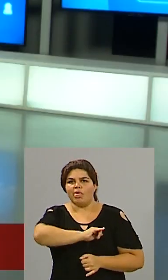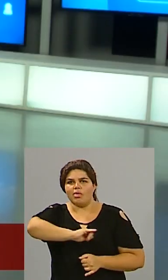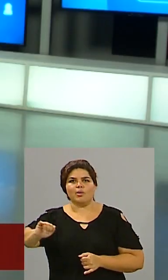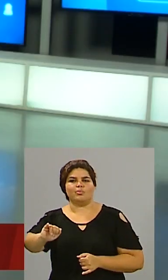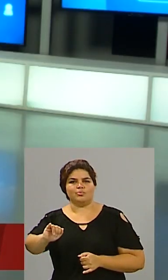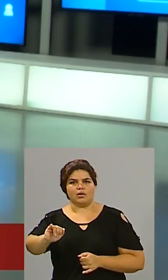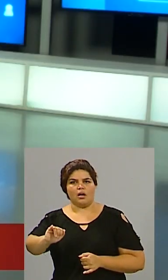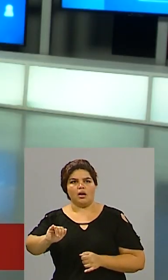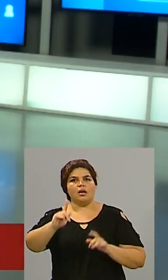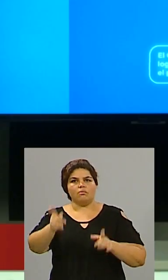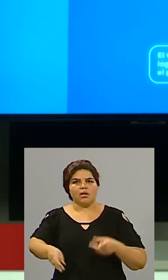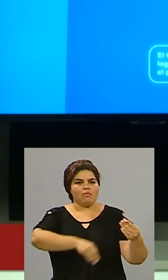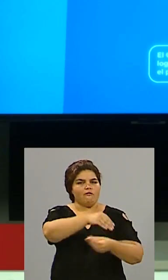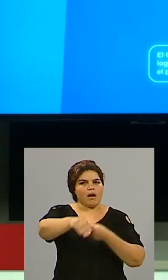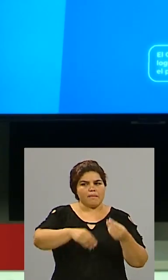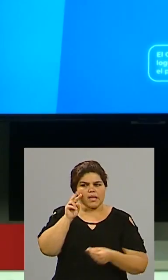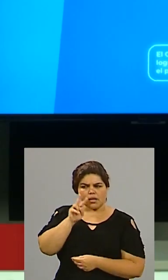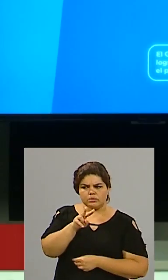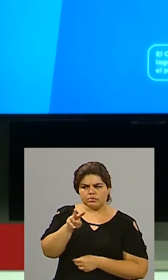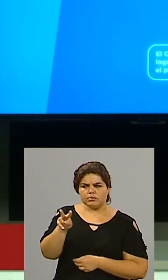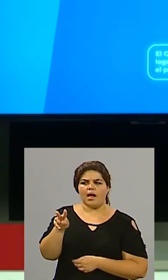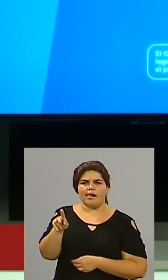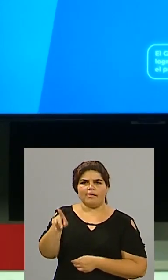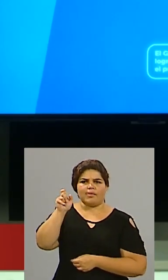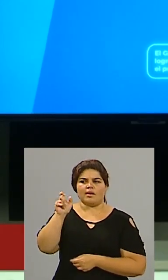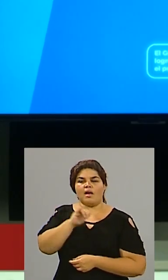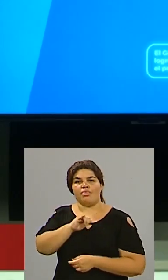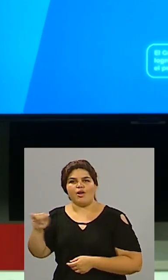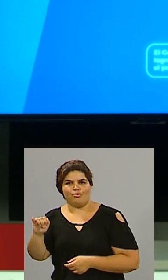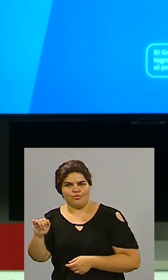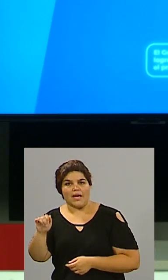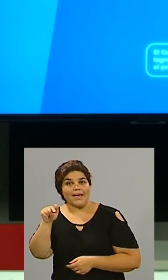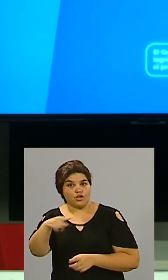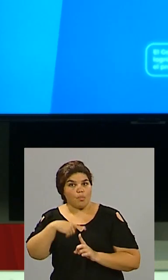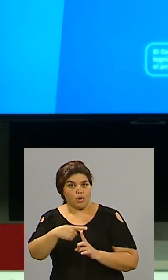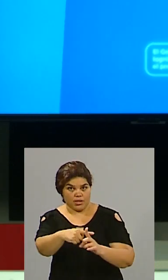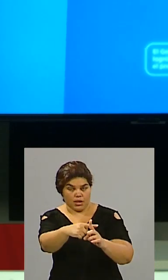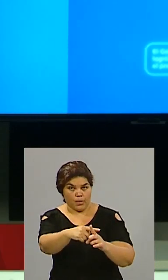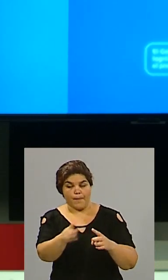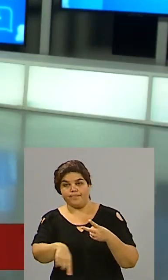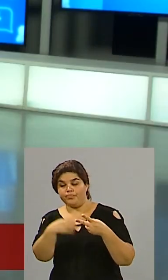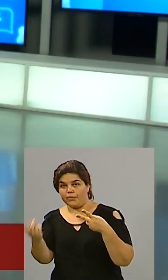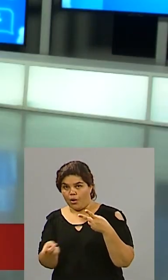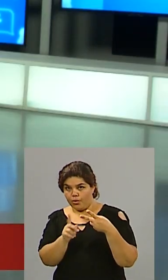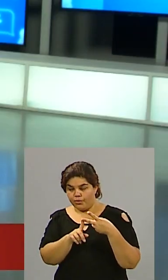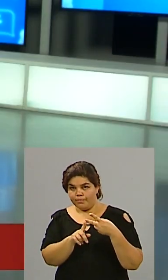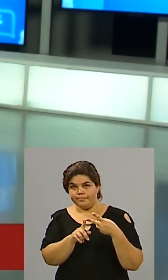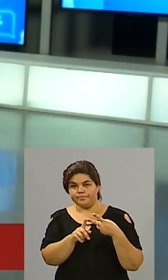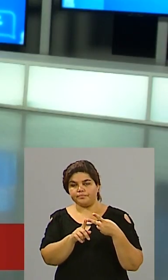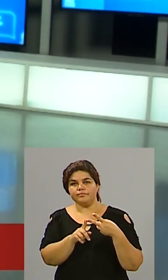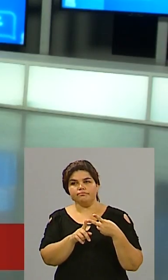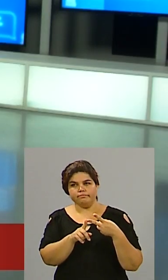contextos familiares que lo están advirtiendo y están denunciando. Eso, por un lado, es positivo. Pero por otro lado, tenemos estos